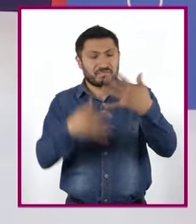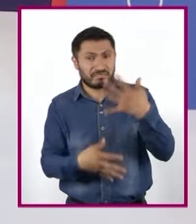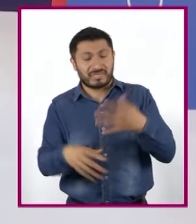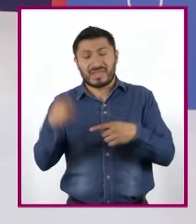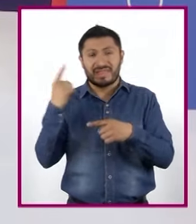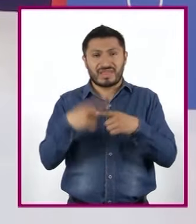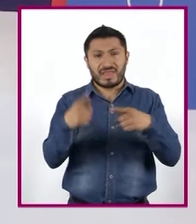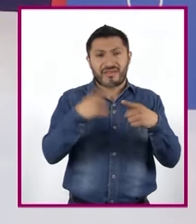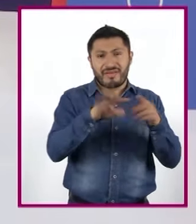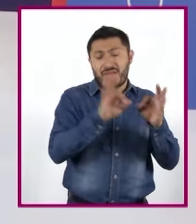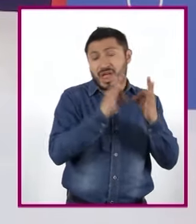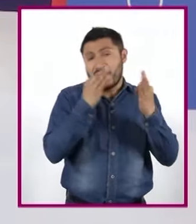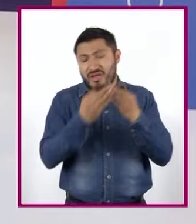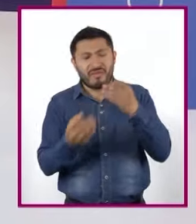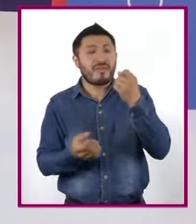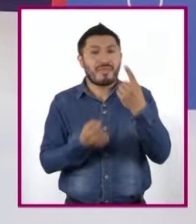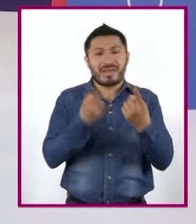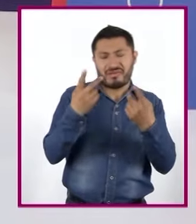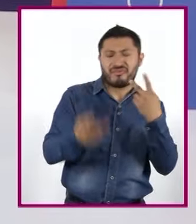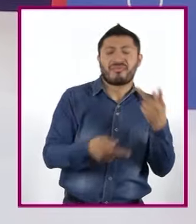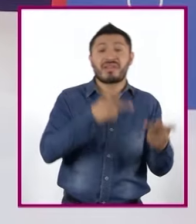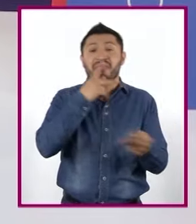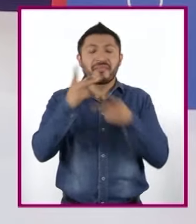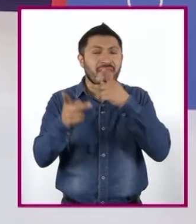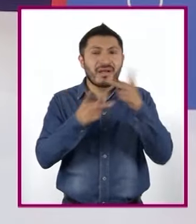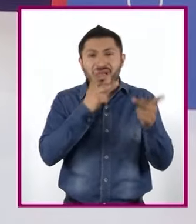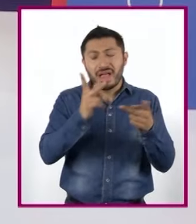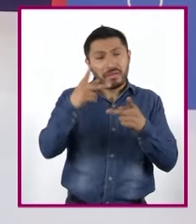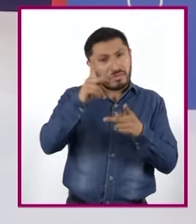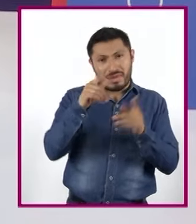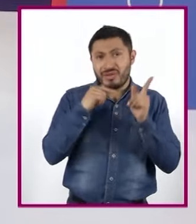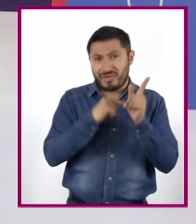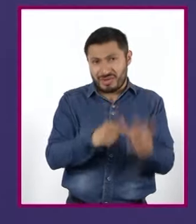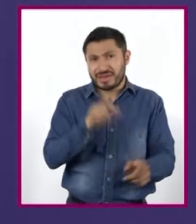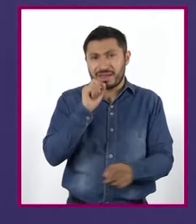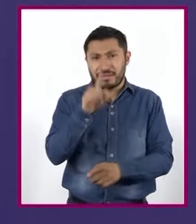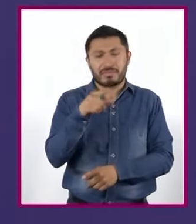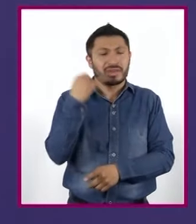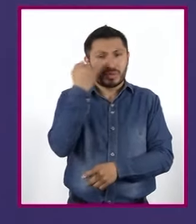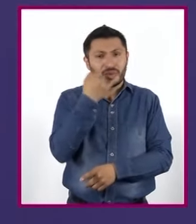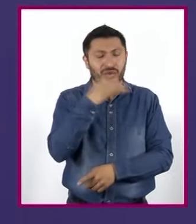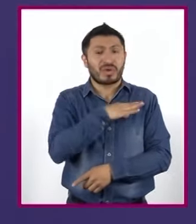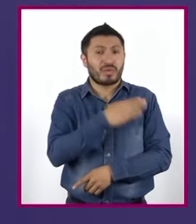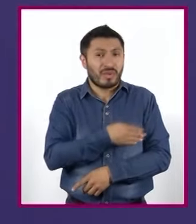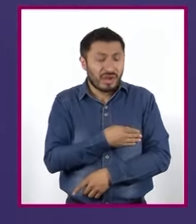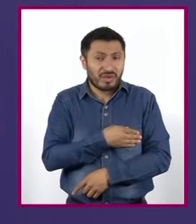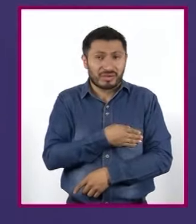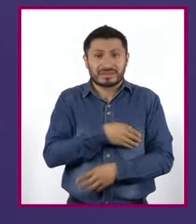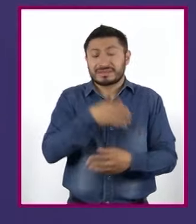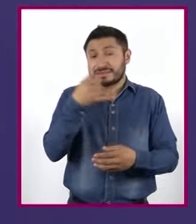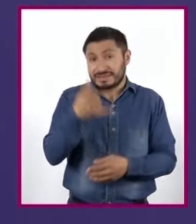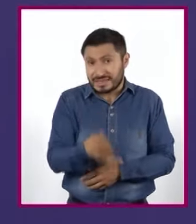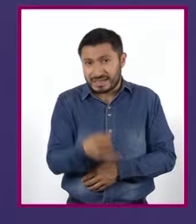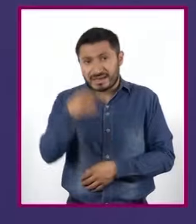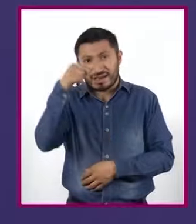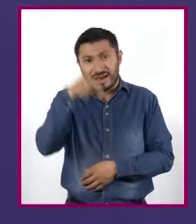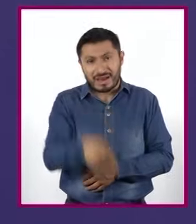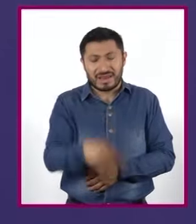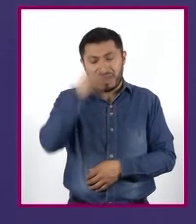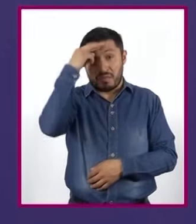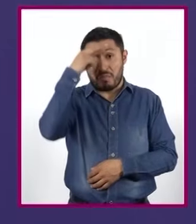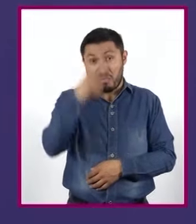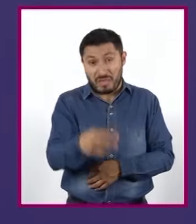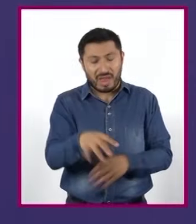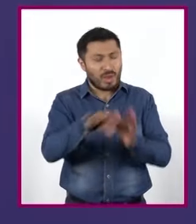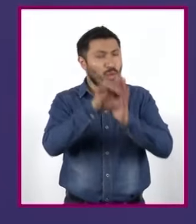entonaciones y con diferencias en algunas palabras, pero sigue siendo español. Y no nos vayamos muy lejos. En el mismo México,